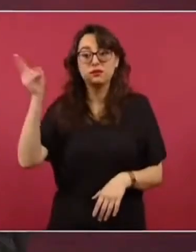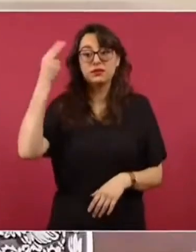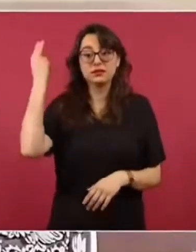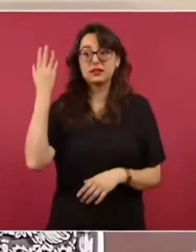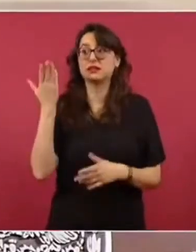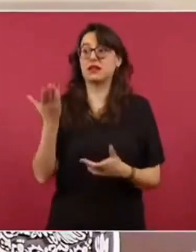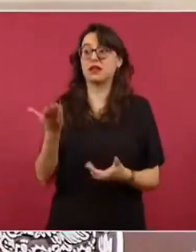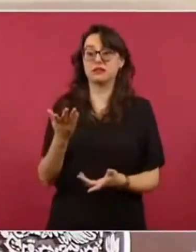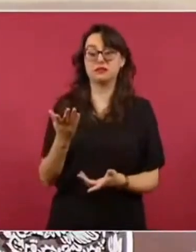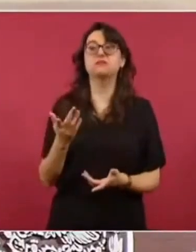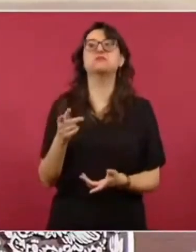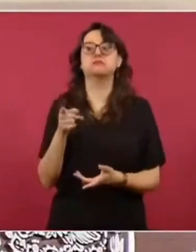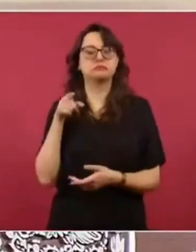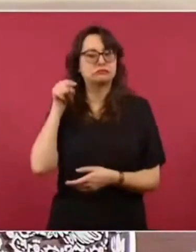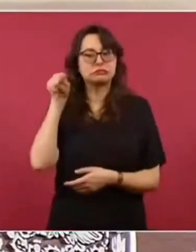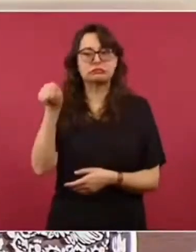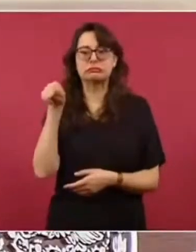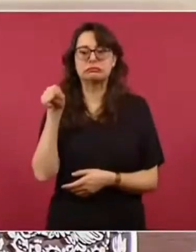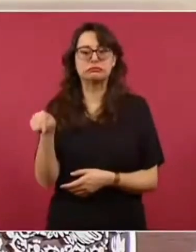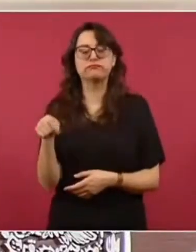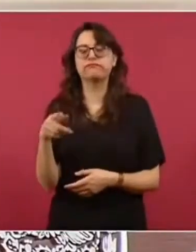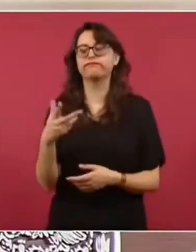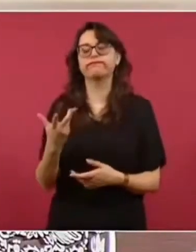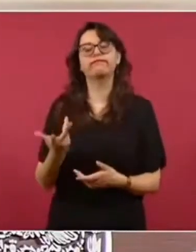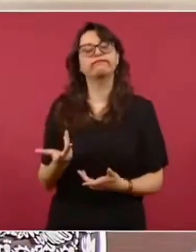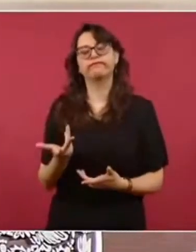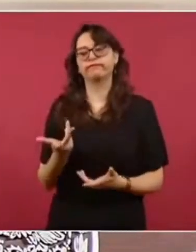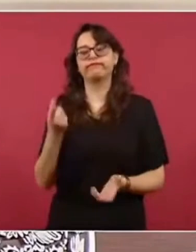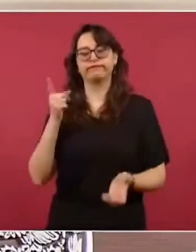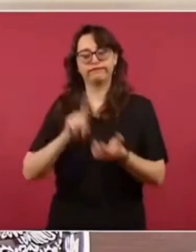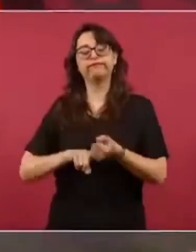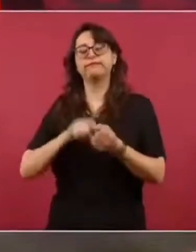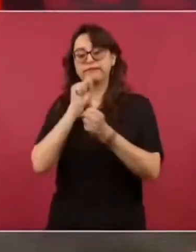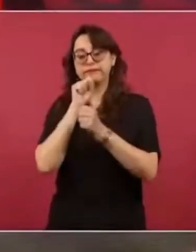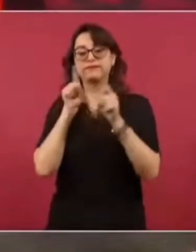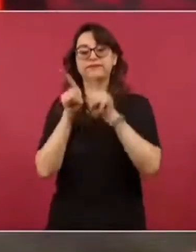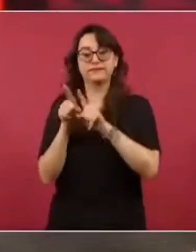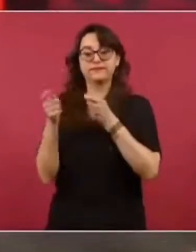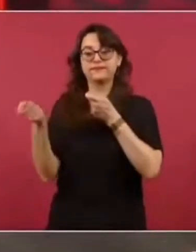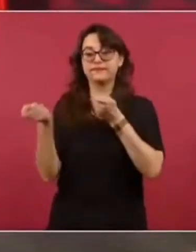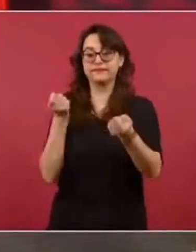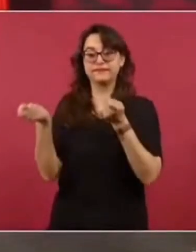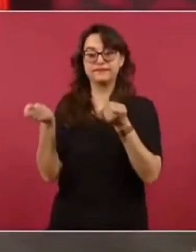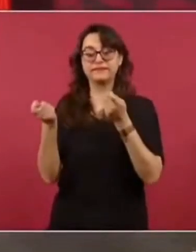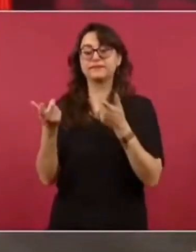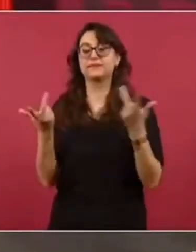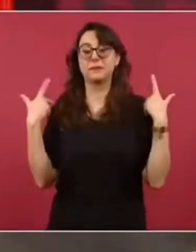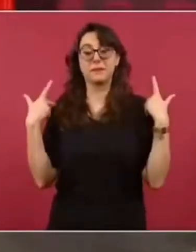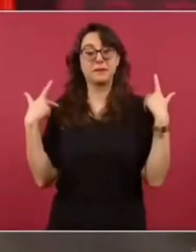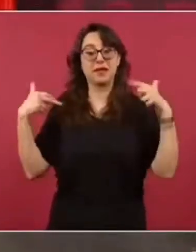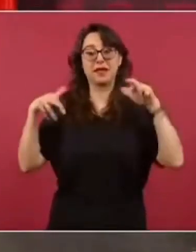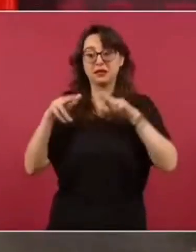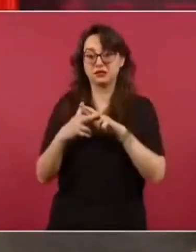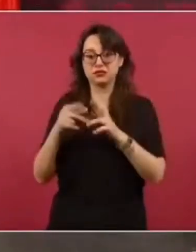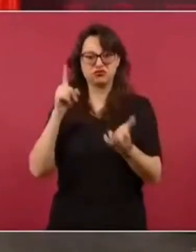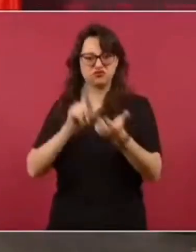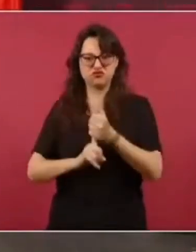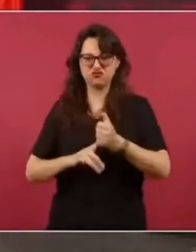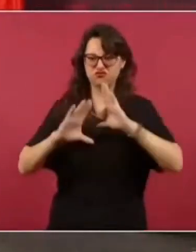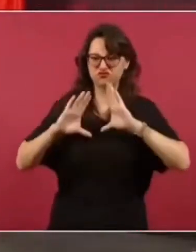académicos, maestros, directivos de las universidades, muy reaccionarios,